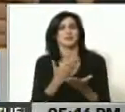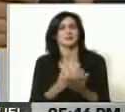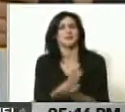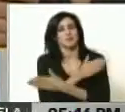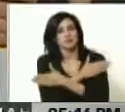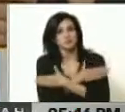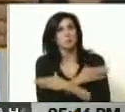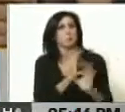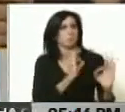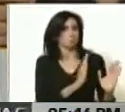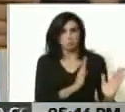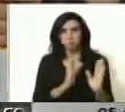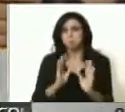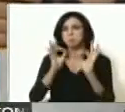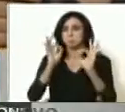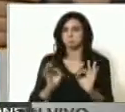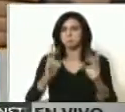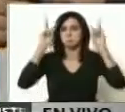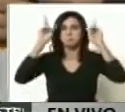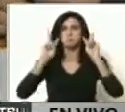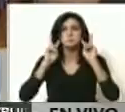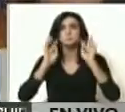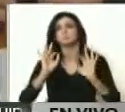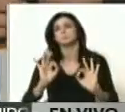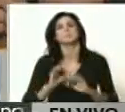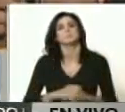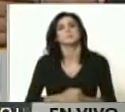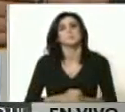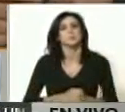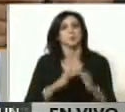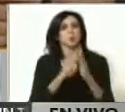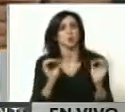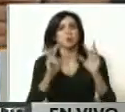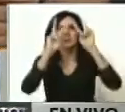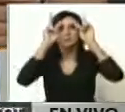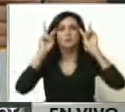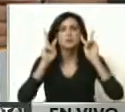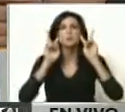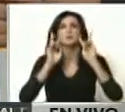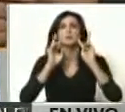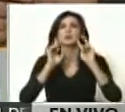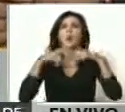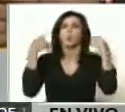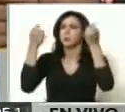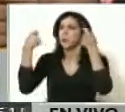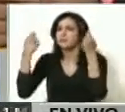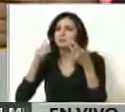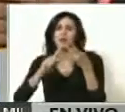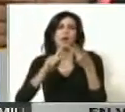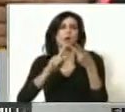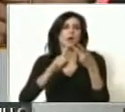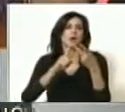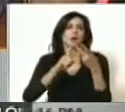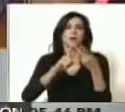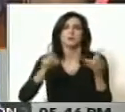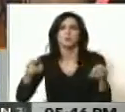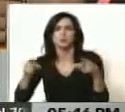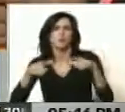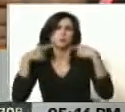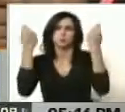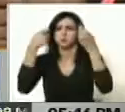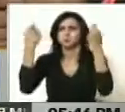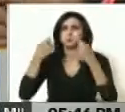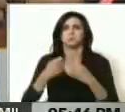muy buena la organización. Desde todo punto de vista de lo que es las rondas promocionales, los conciertos promocionales, de verdad